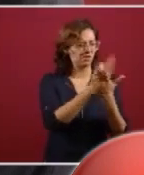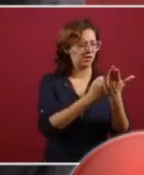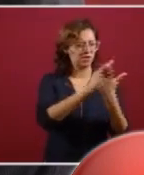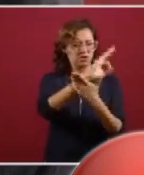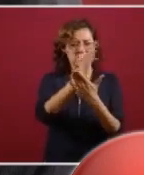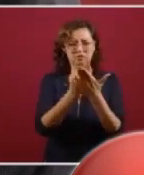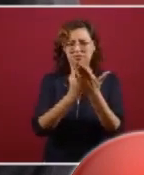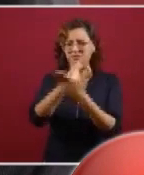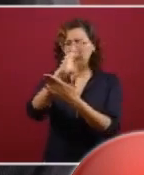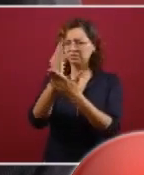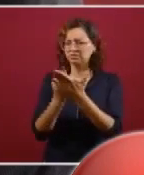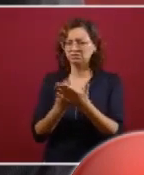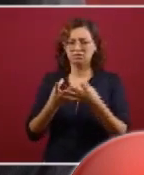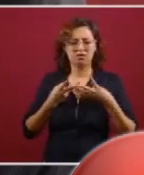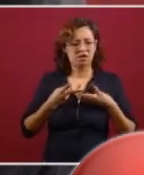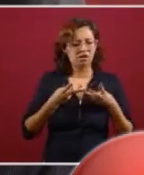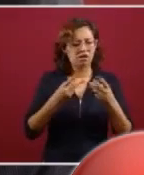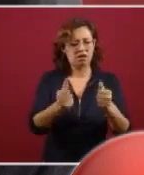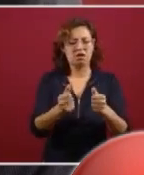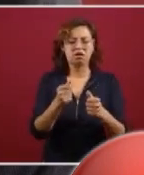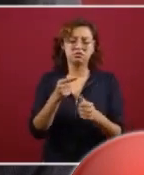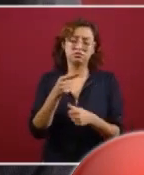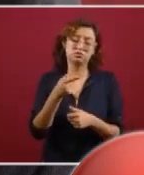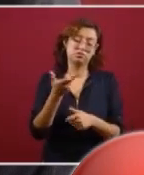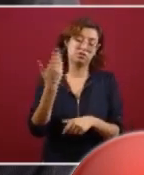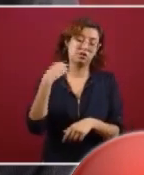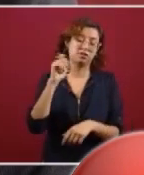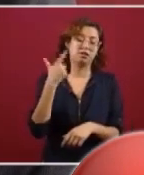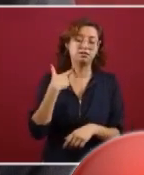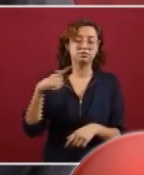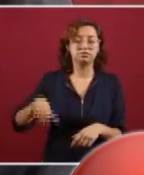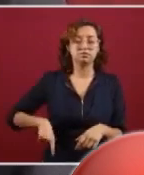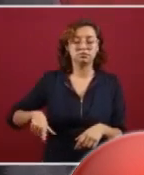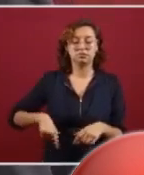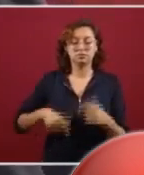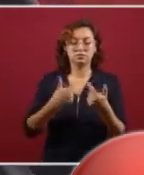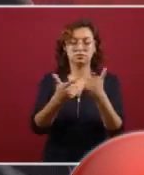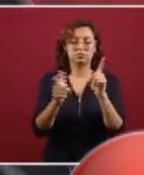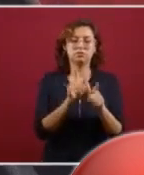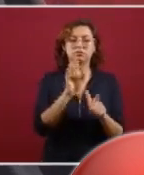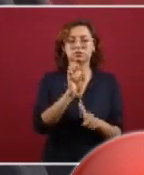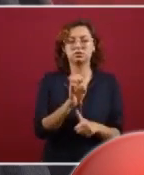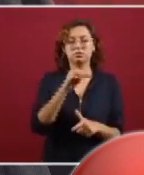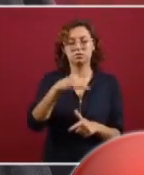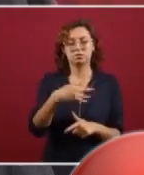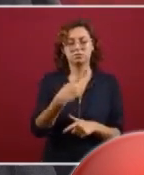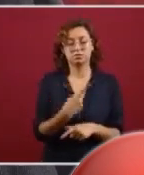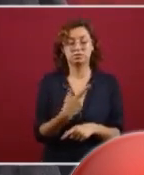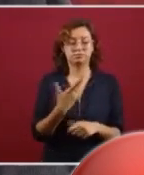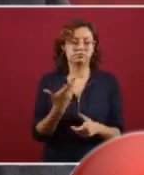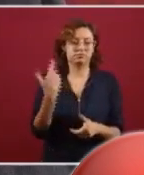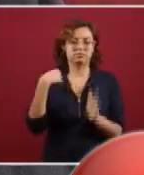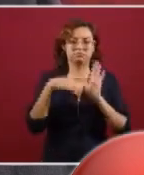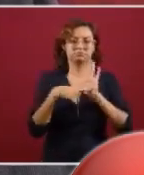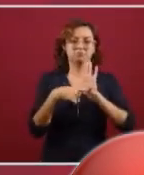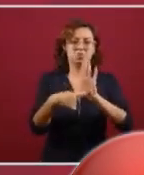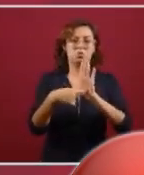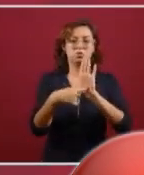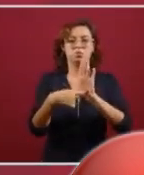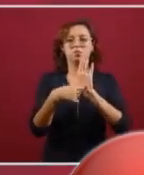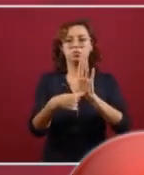de los gastos del Estado Mayor Presidencial. Lo que dimos a conocer la vez pasada, pues es